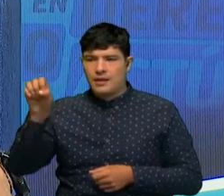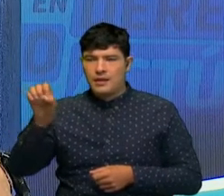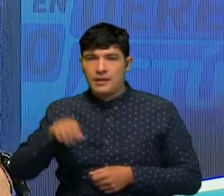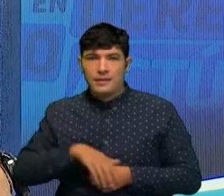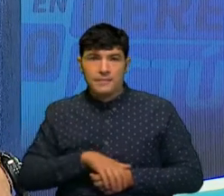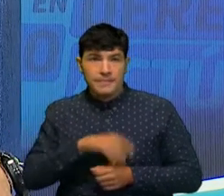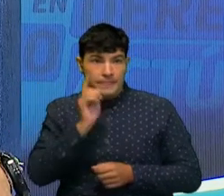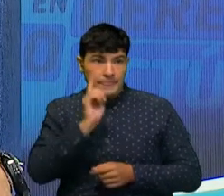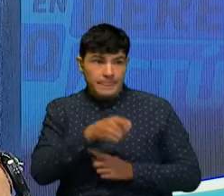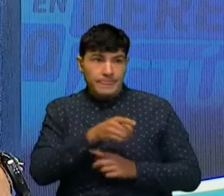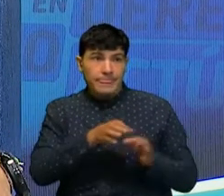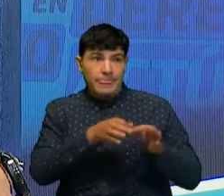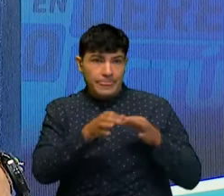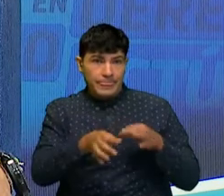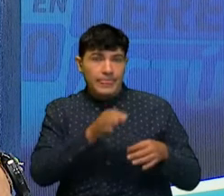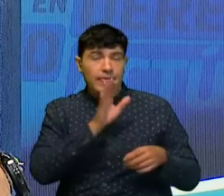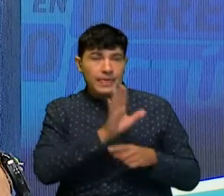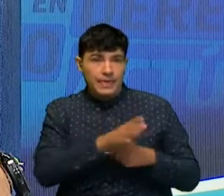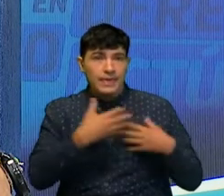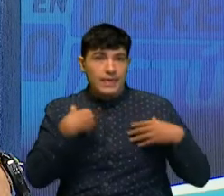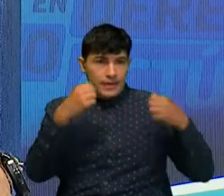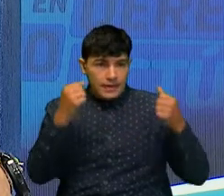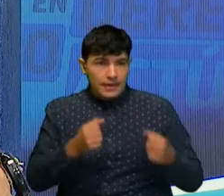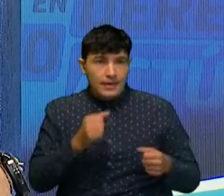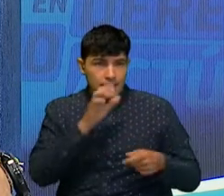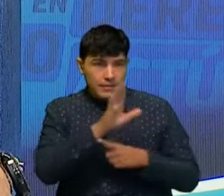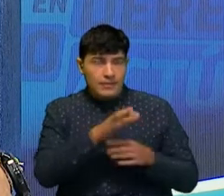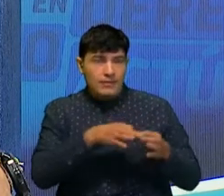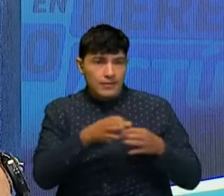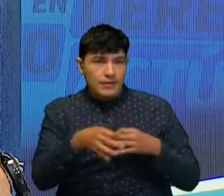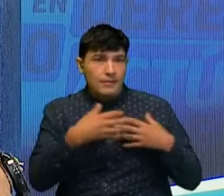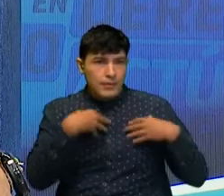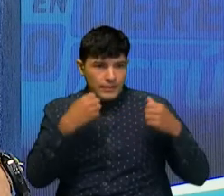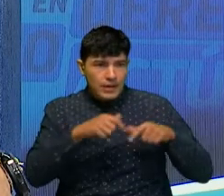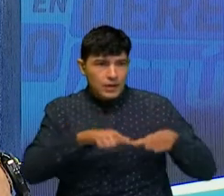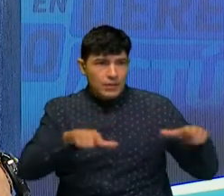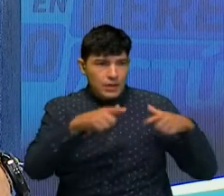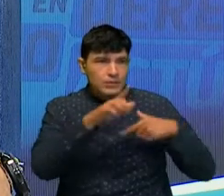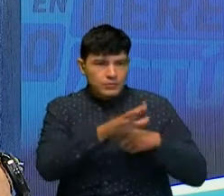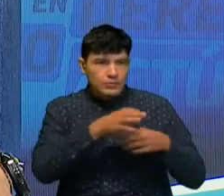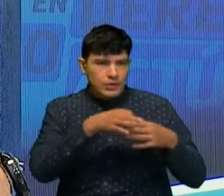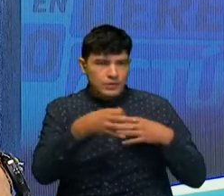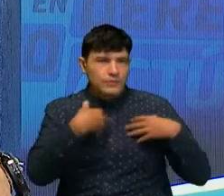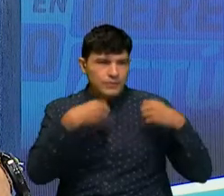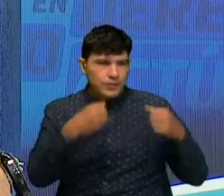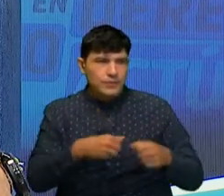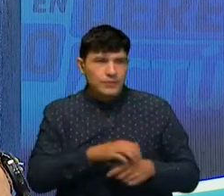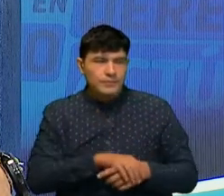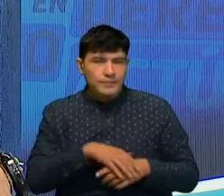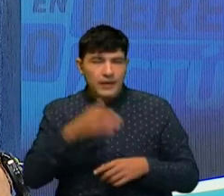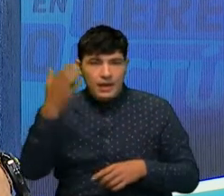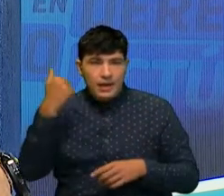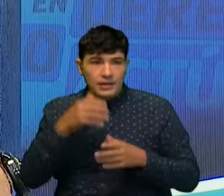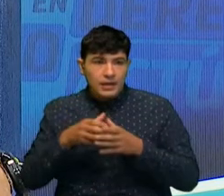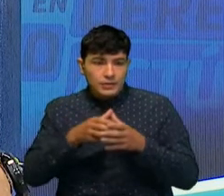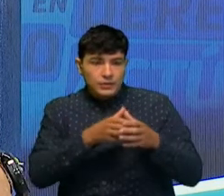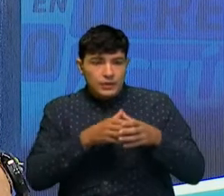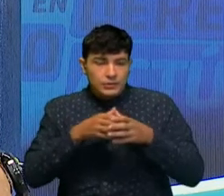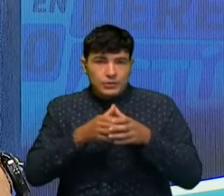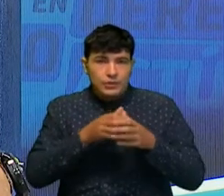la dueña del predio era el municipio, es el municipio. Sí. La asociación